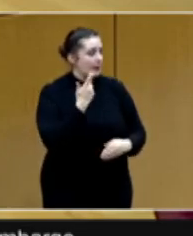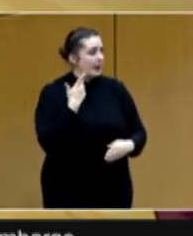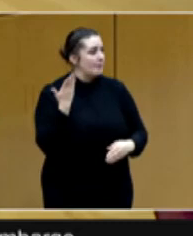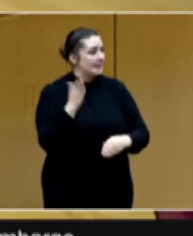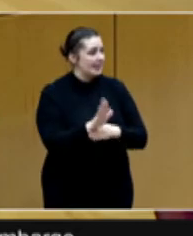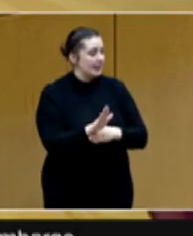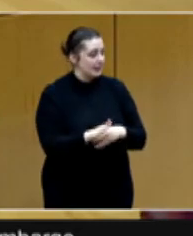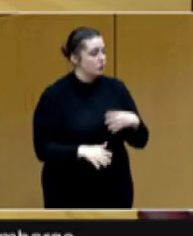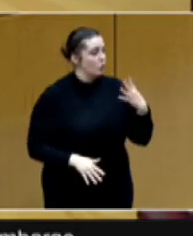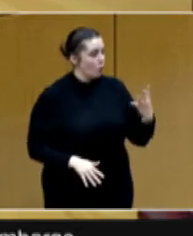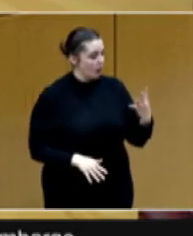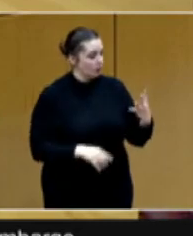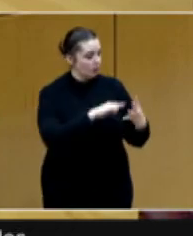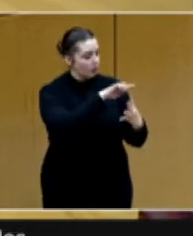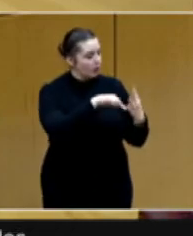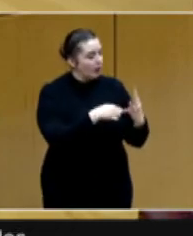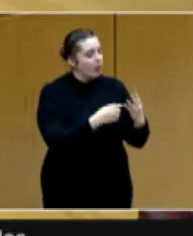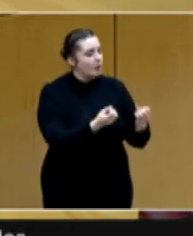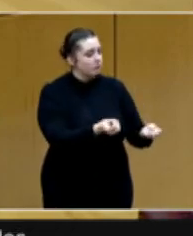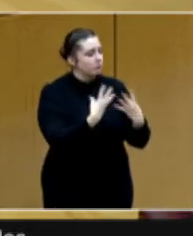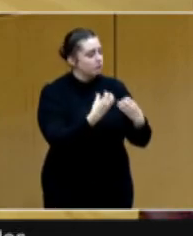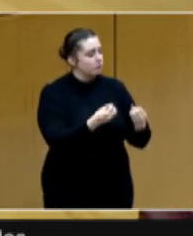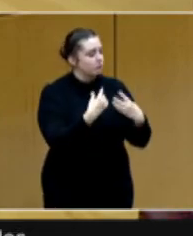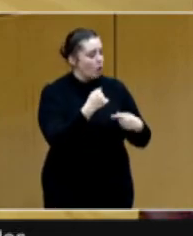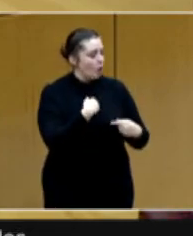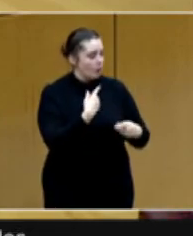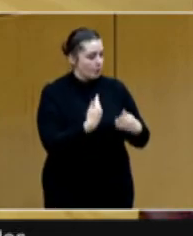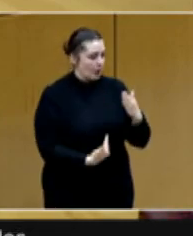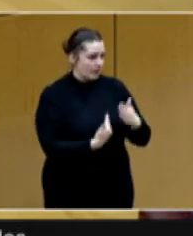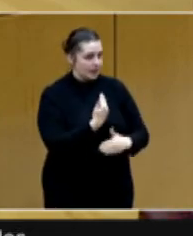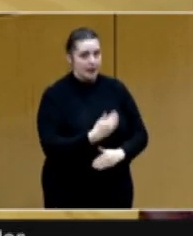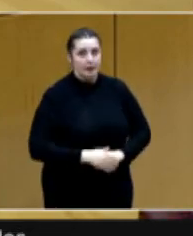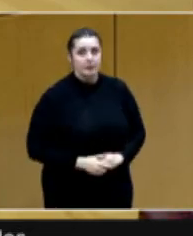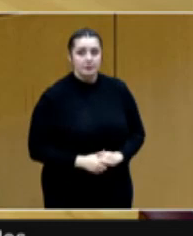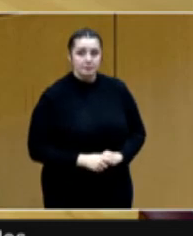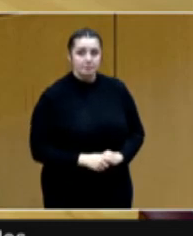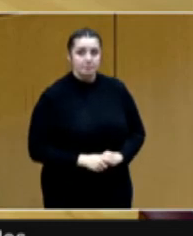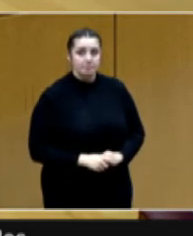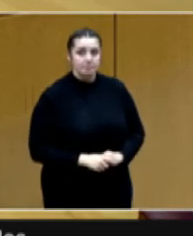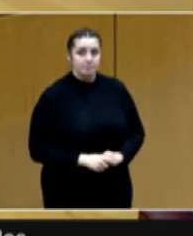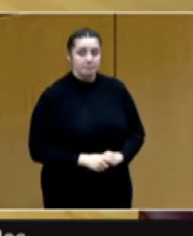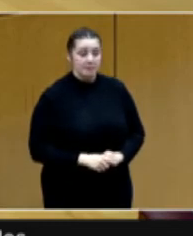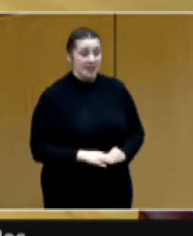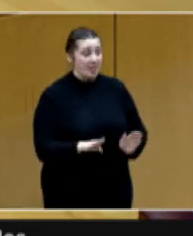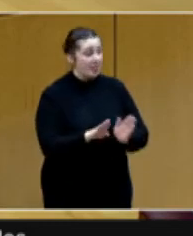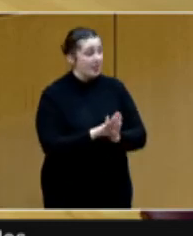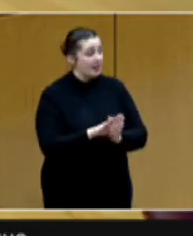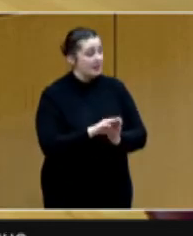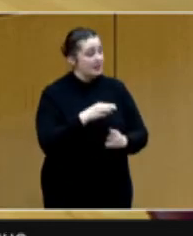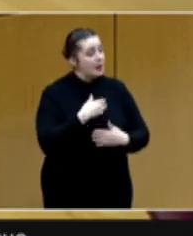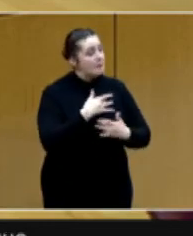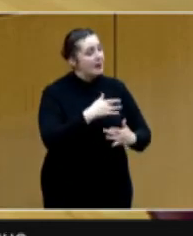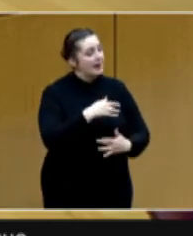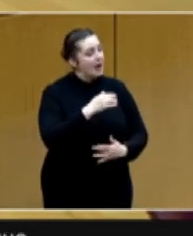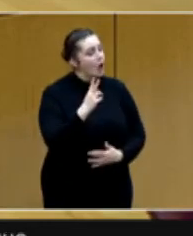que muchos nos van a aportar en esta mañana Contamos a mi derecha con María José segarra